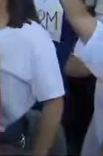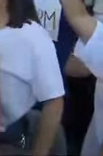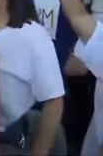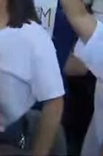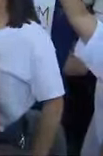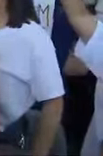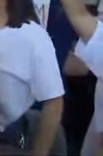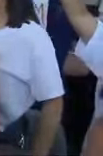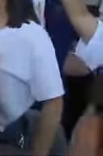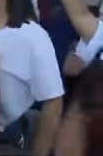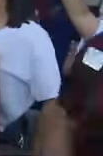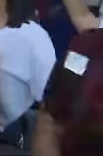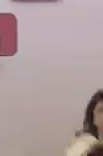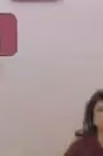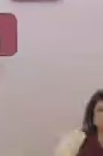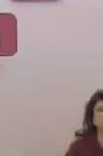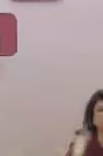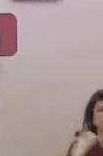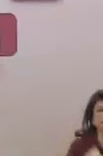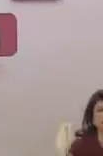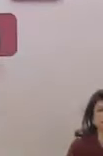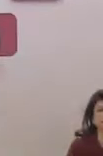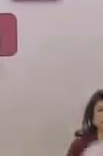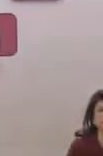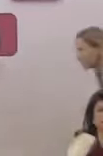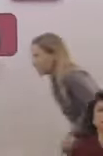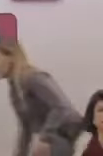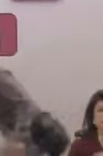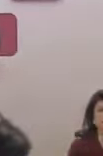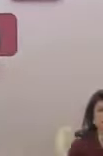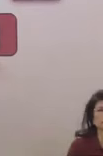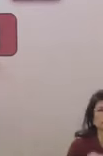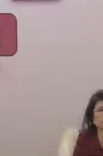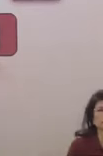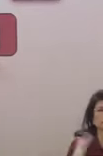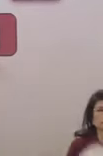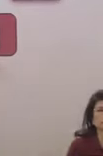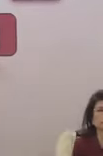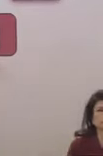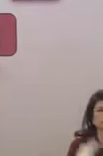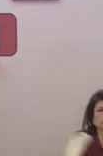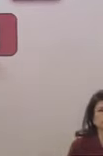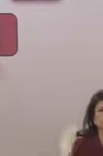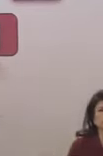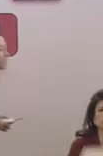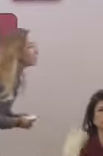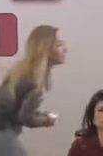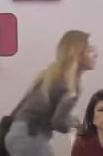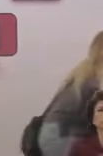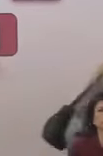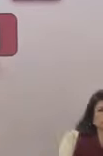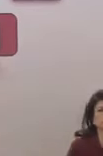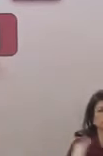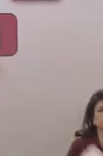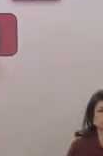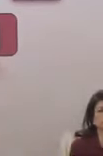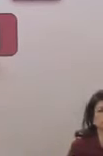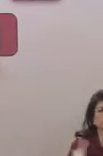aquí el Estado de México tiene que convertirse en una gran reserva de